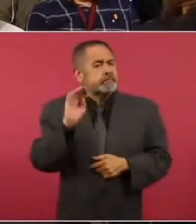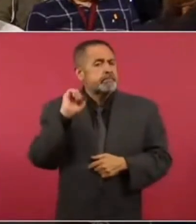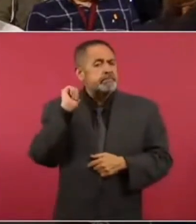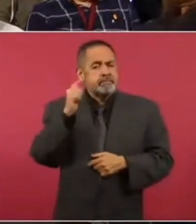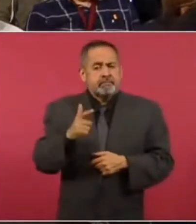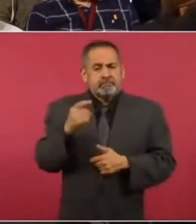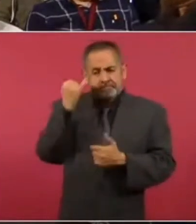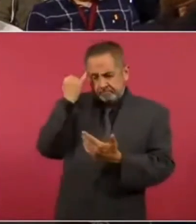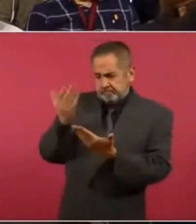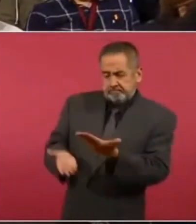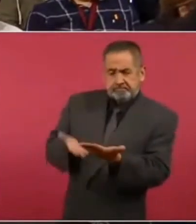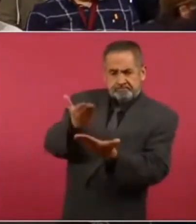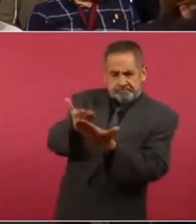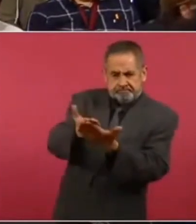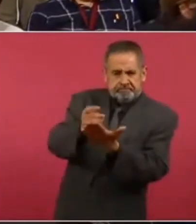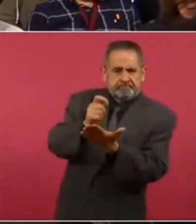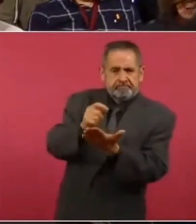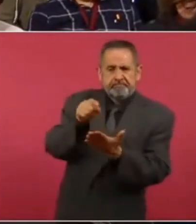iniciativa donde